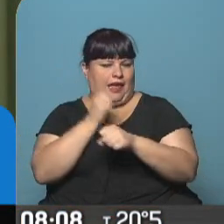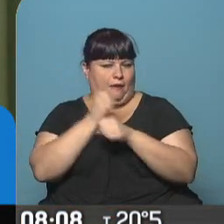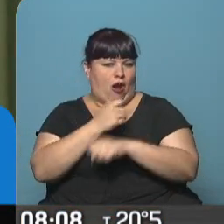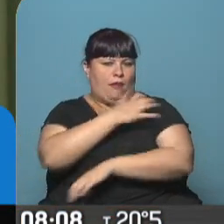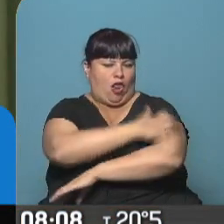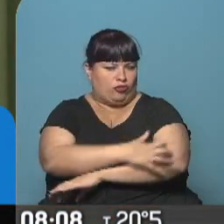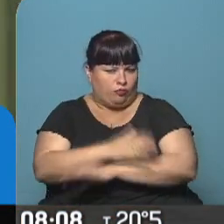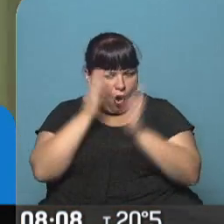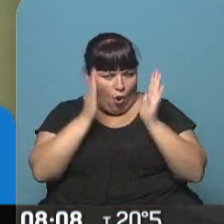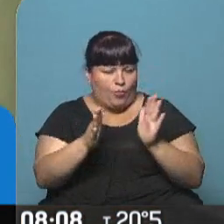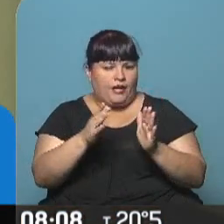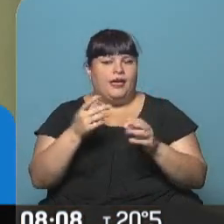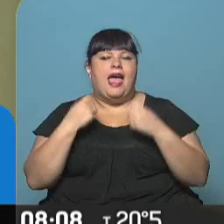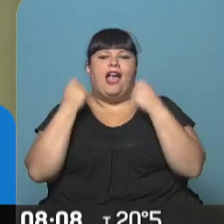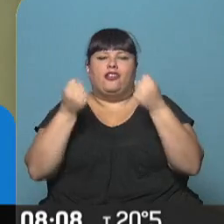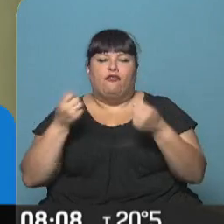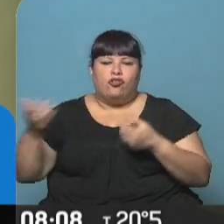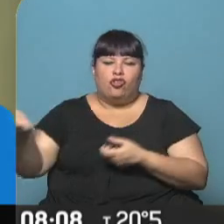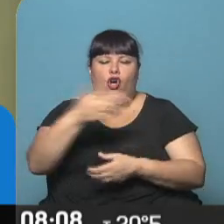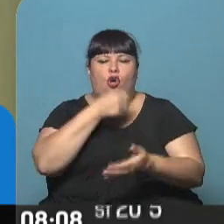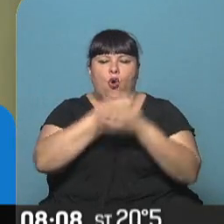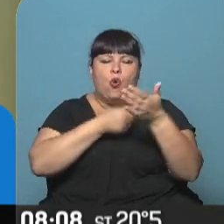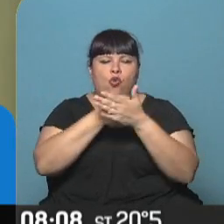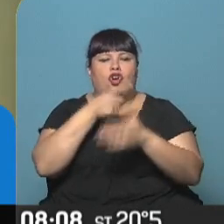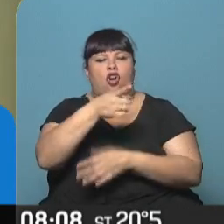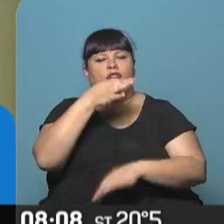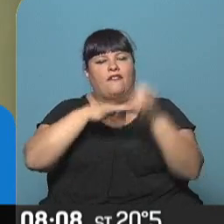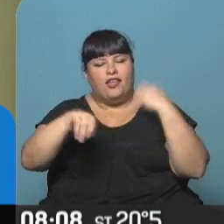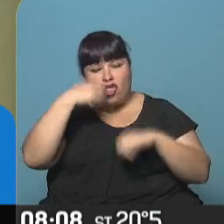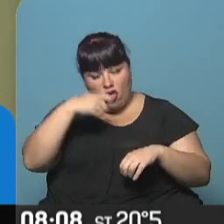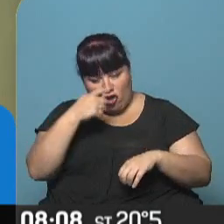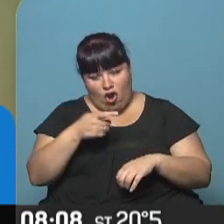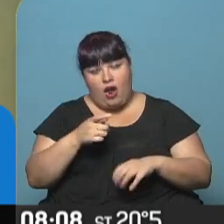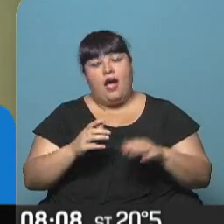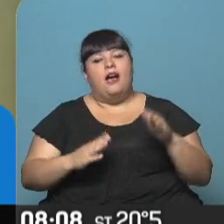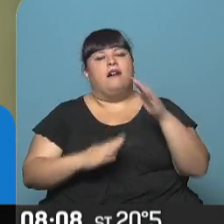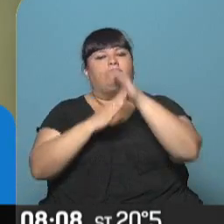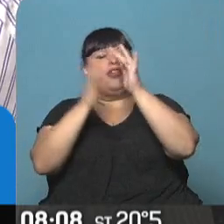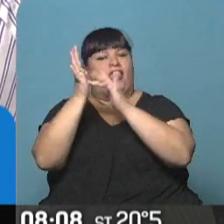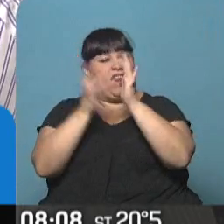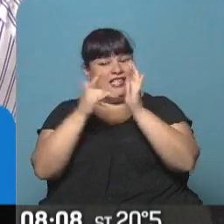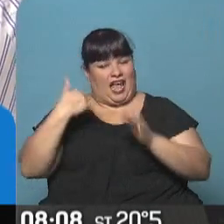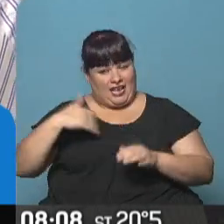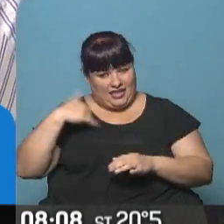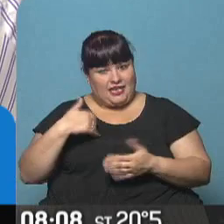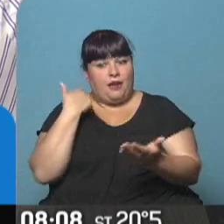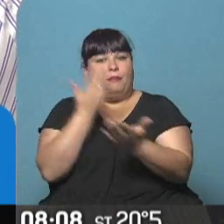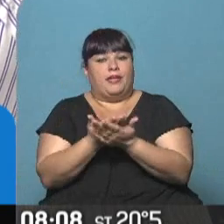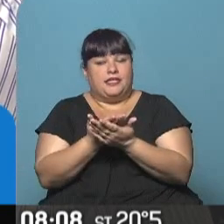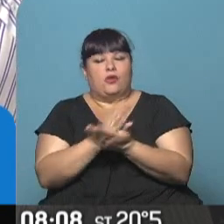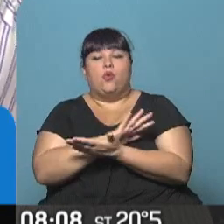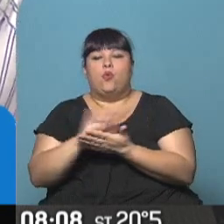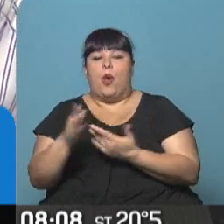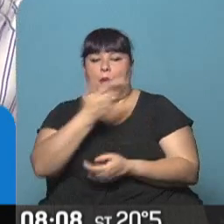los pobres, en sumar esfuerzos por la lucha contra el narcotráfico, la Conferencia Episcopal Argentina presentó a su